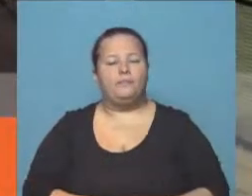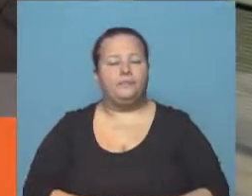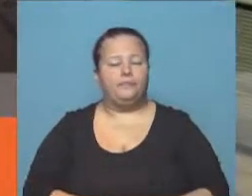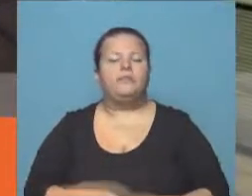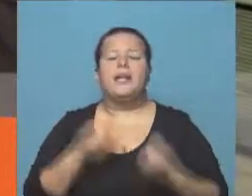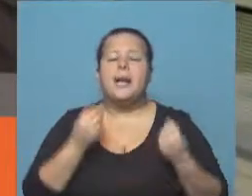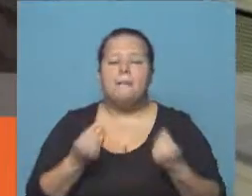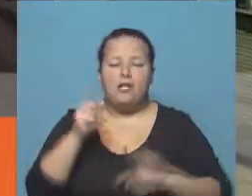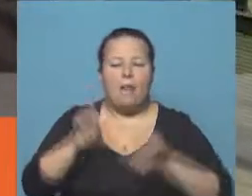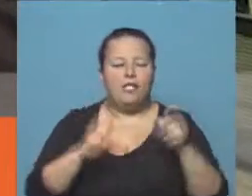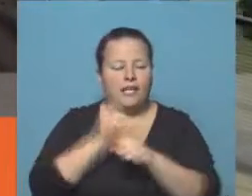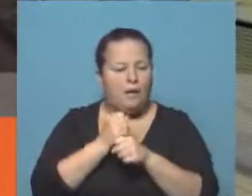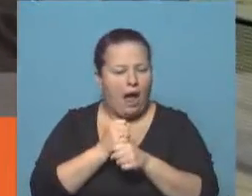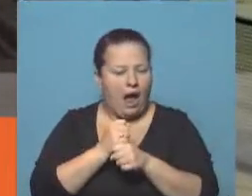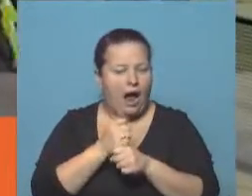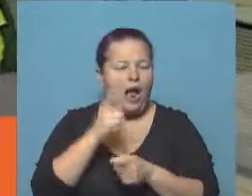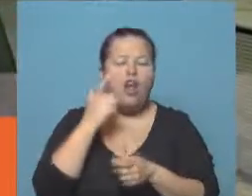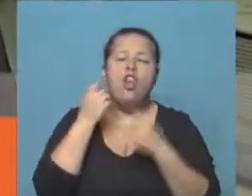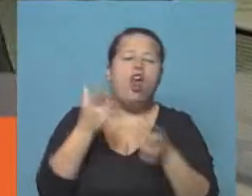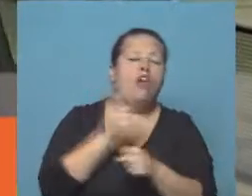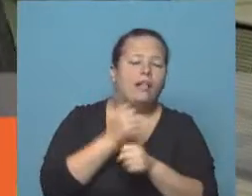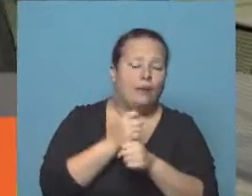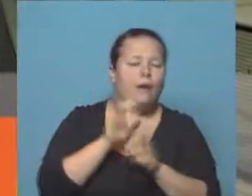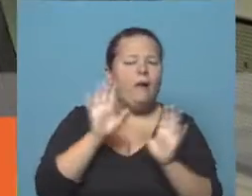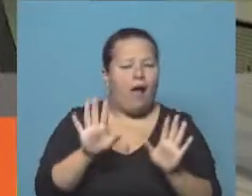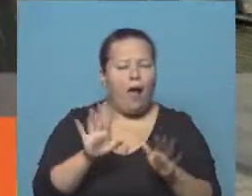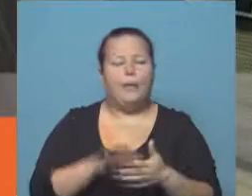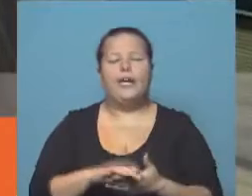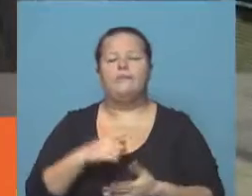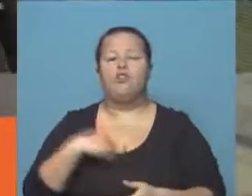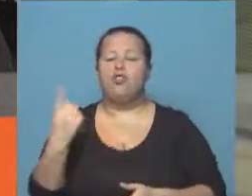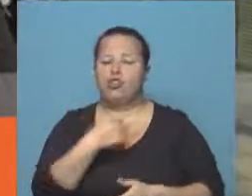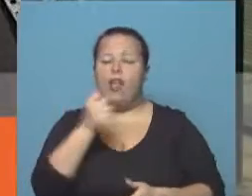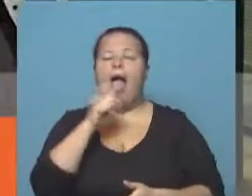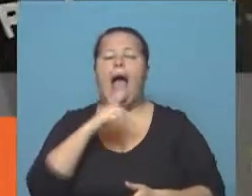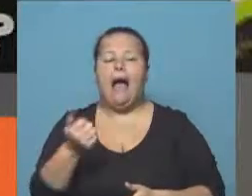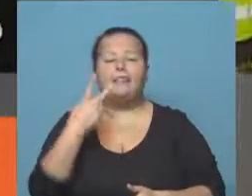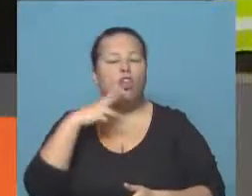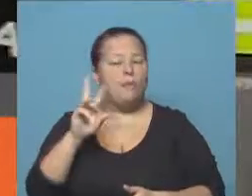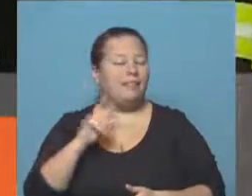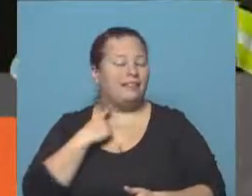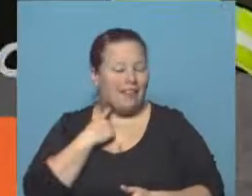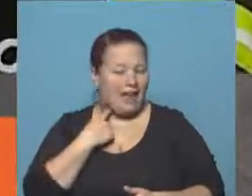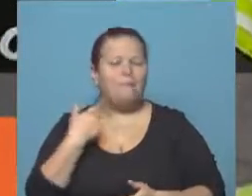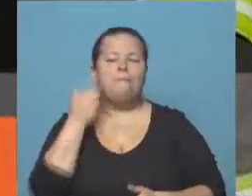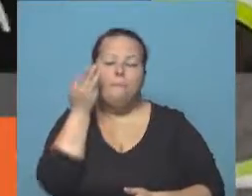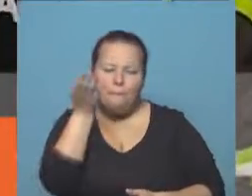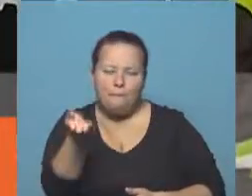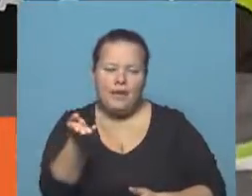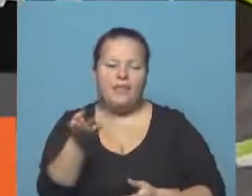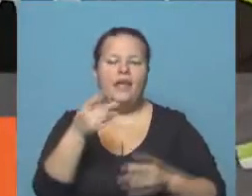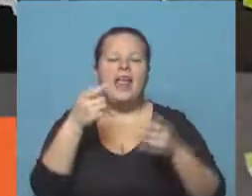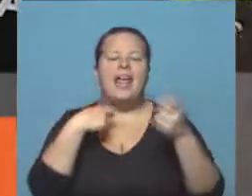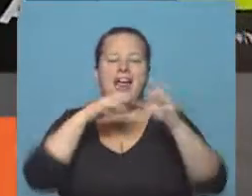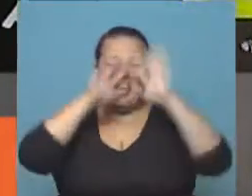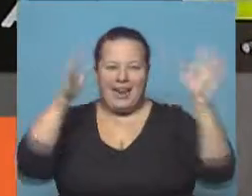¿Qué pasó con los trabajadores? ¿No le dieron tareas? A ver, acá nosotros en el acta 2013, nosotros habíamos pedido que blinden las